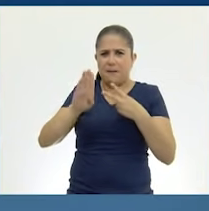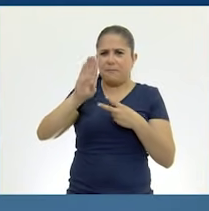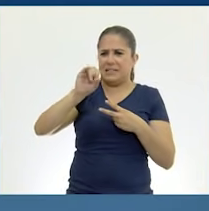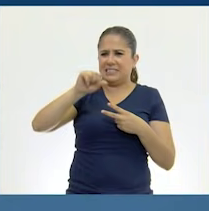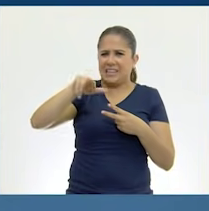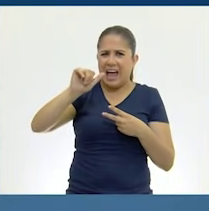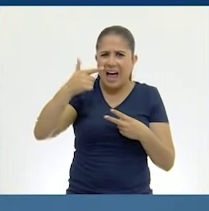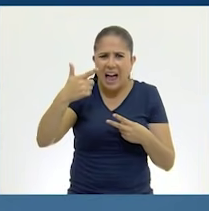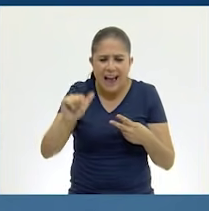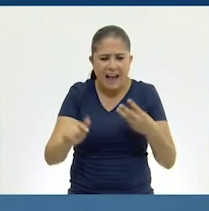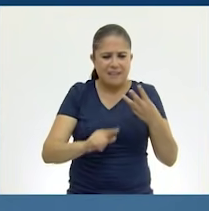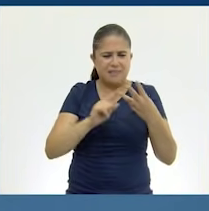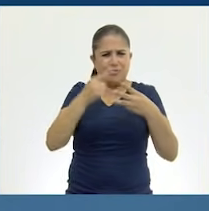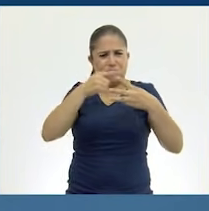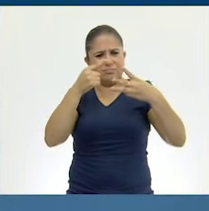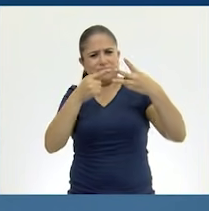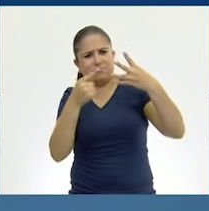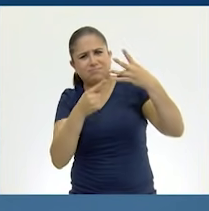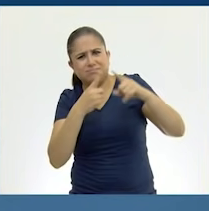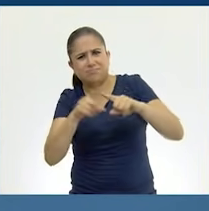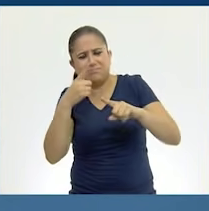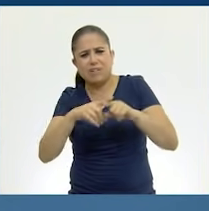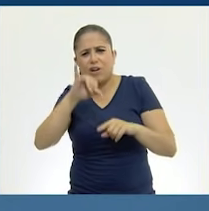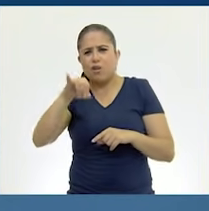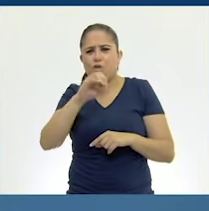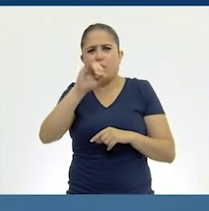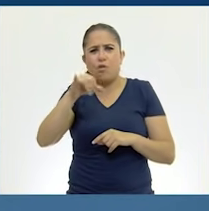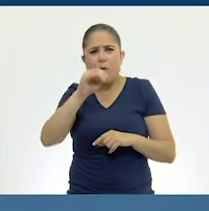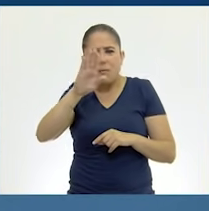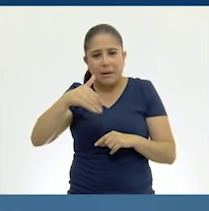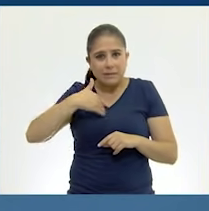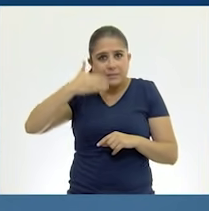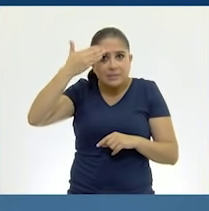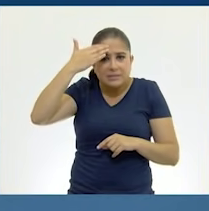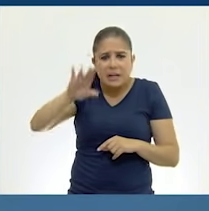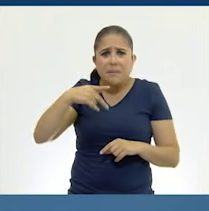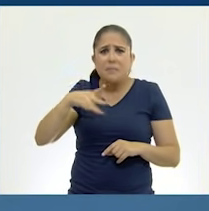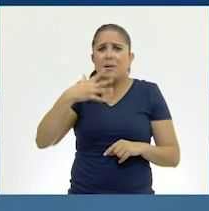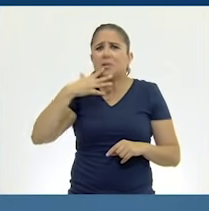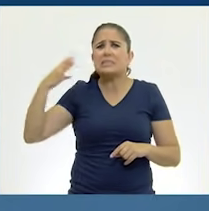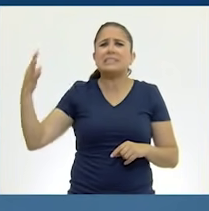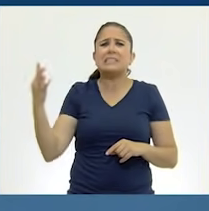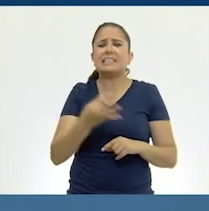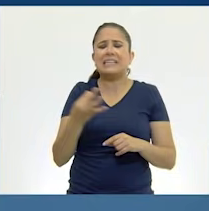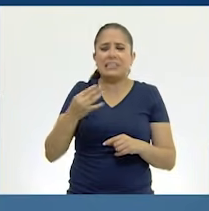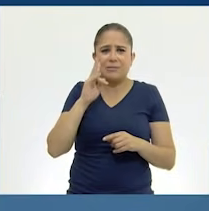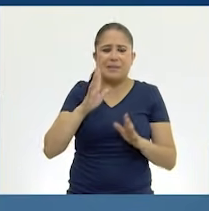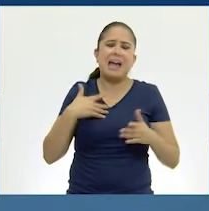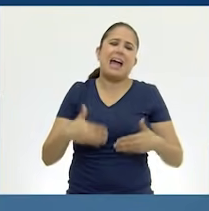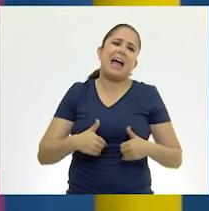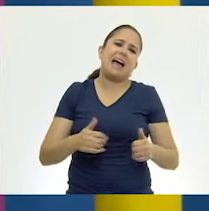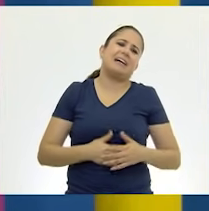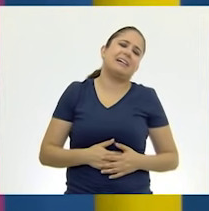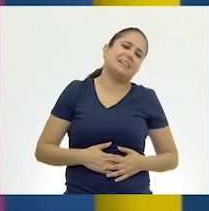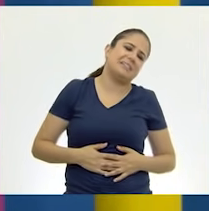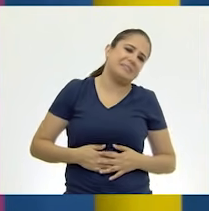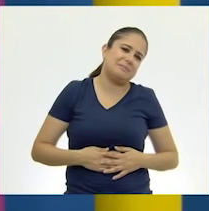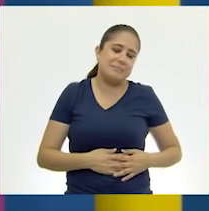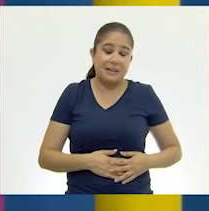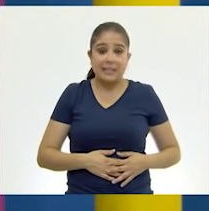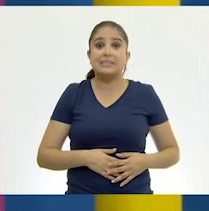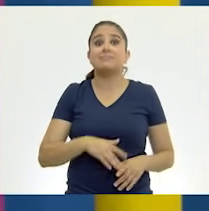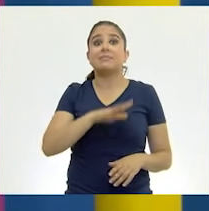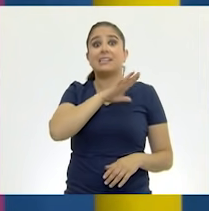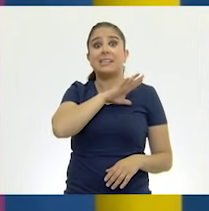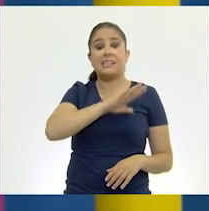la palmilla y la jojoba. ¡Ay, se ven tan ricos los platillos! ¡Ya me dio hambre! ¡Qué increíble que